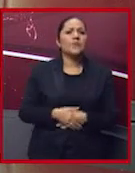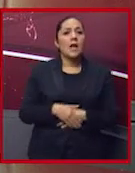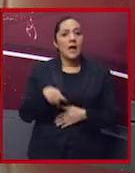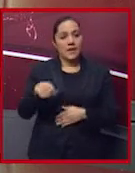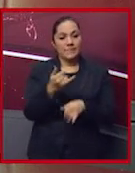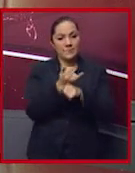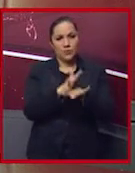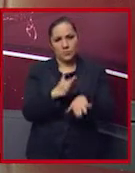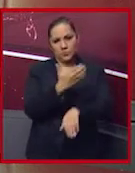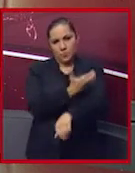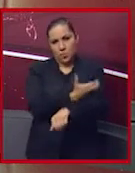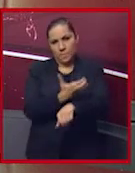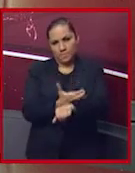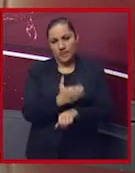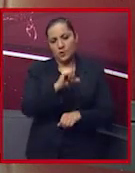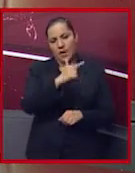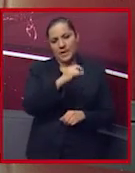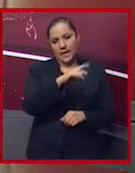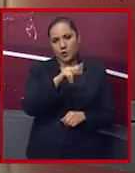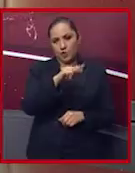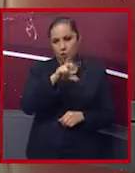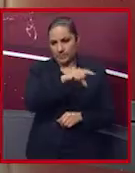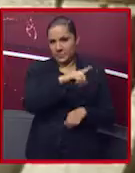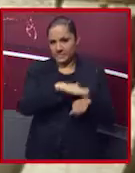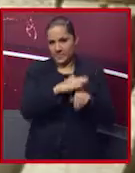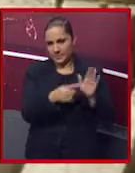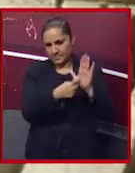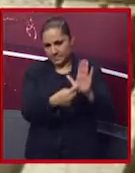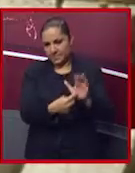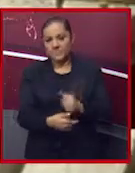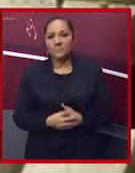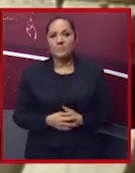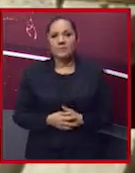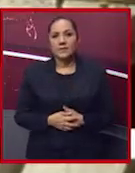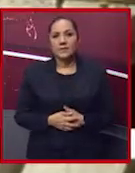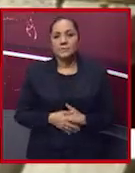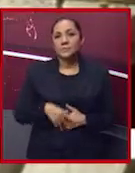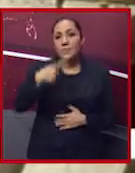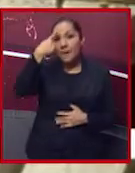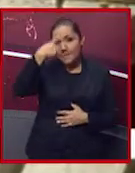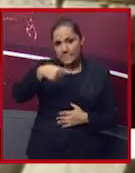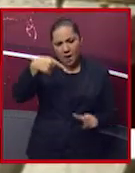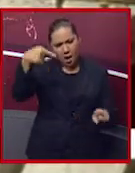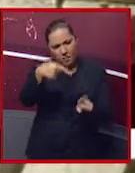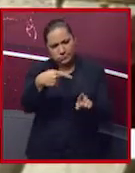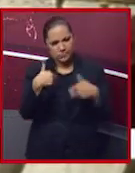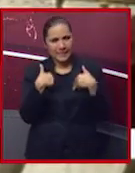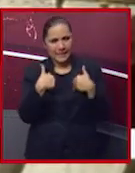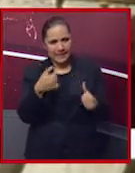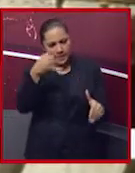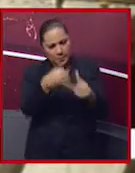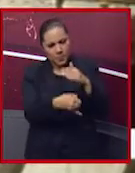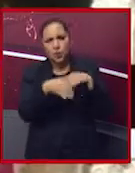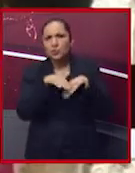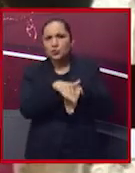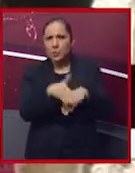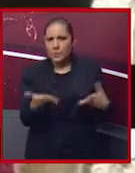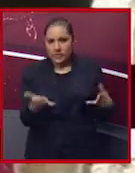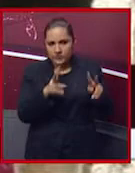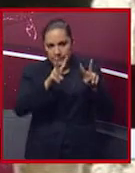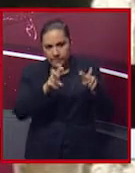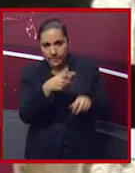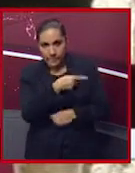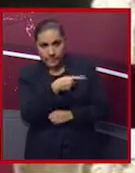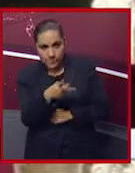mi compañero Adrián Aguilar Torres. Veamos. Para comprender al fenómeno de la pobreza, es necesario tomar en